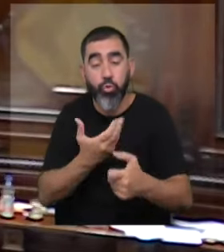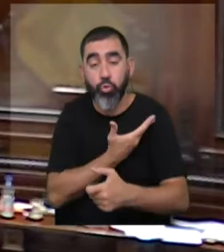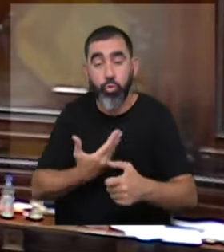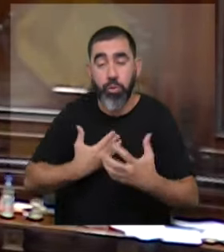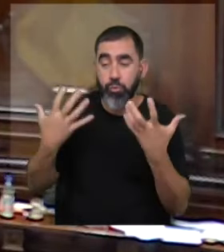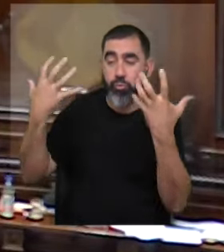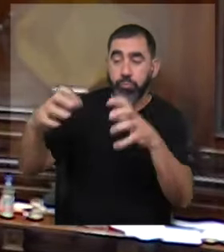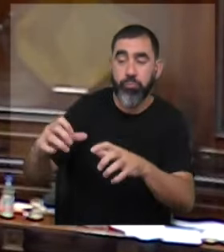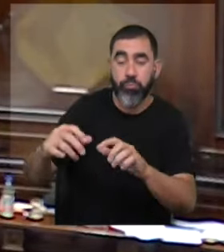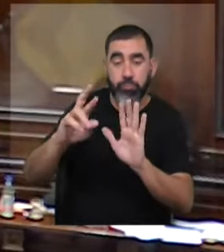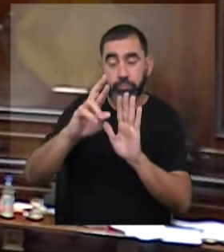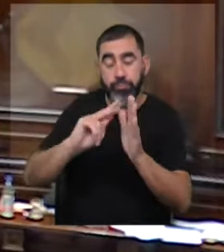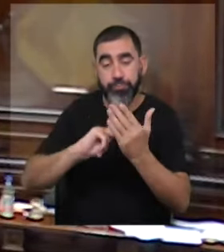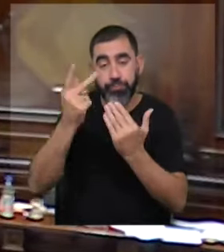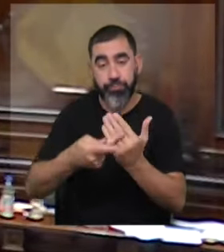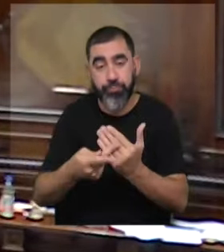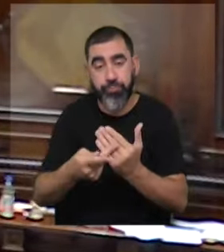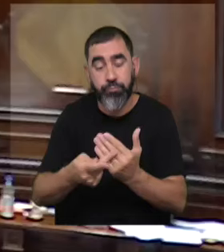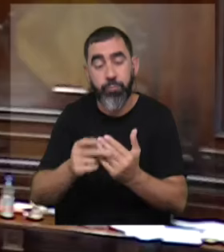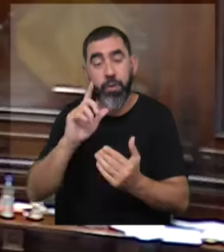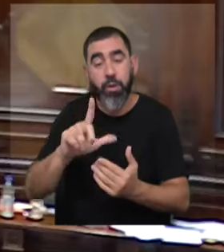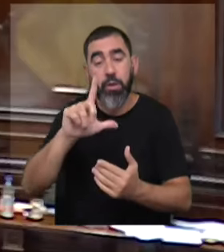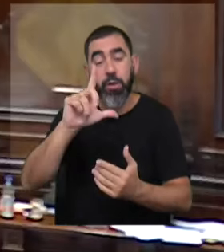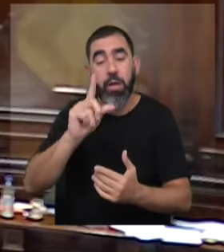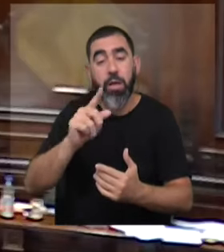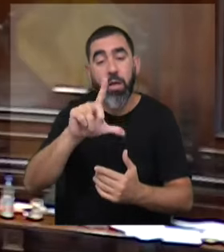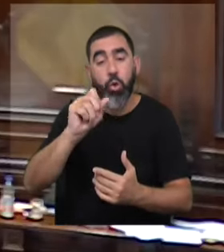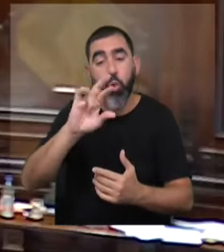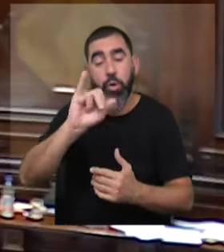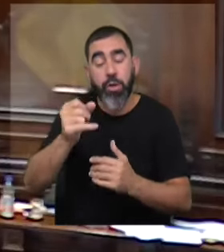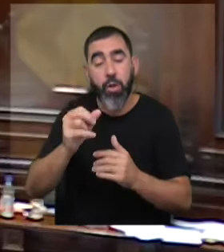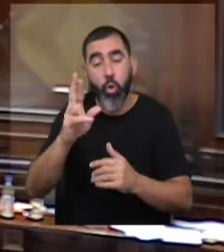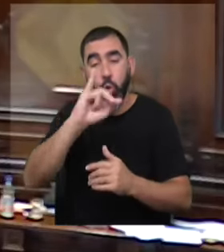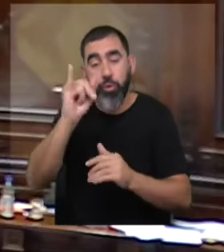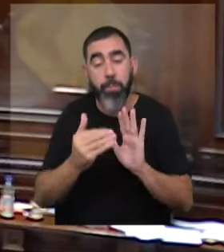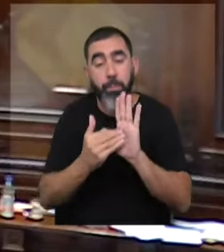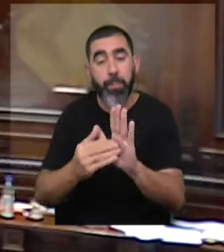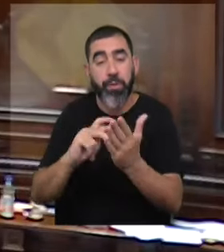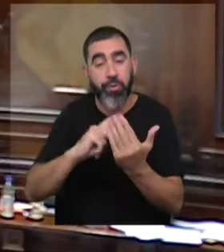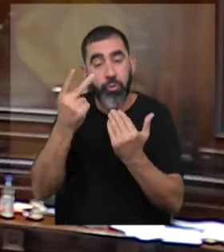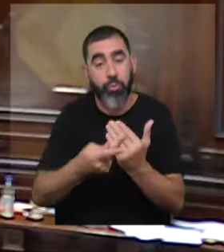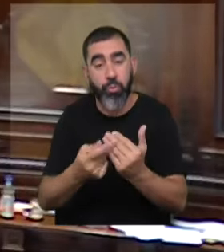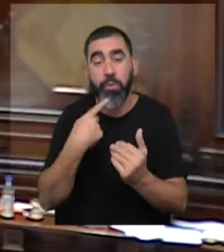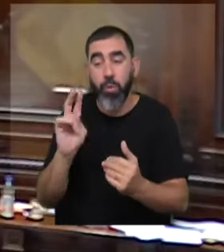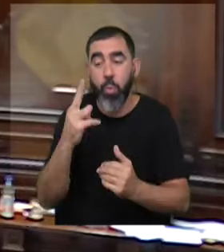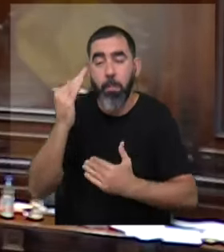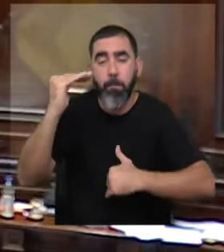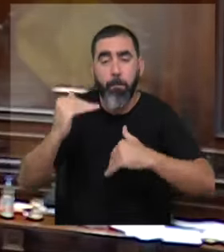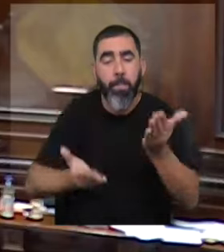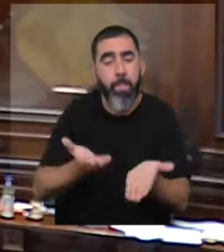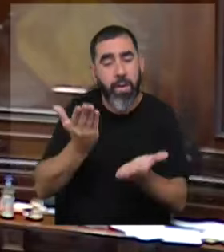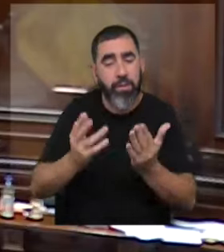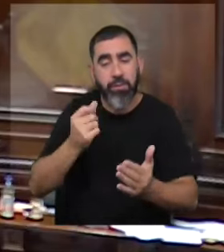son contrarios a la misma. Gloria Rodríguez, la senadora nacionalista, fue la que presentó este proyecto. Dijo que Uruguay merece estar en el lugar